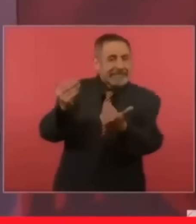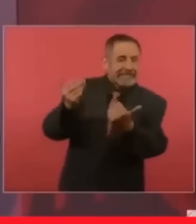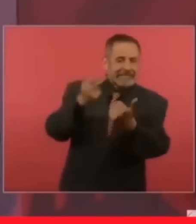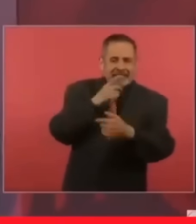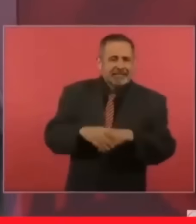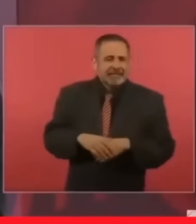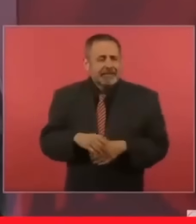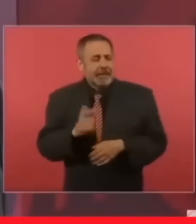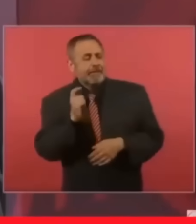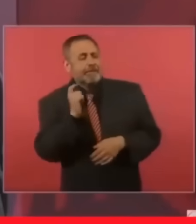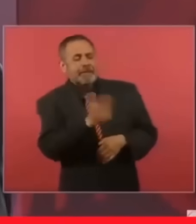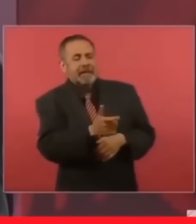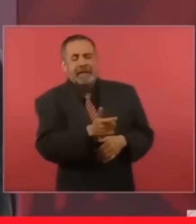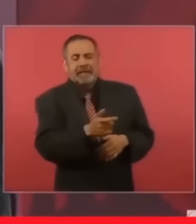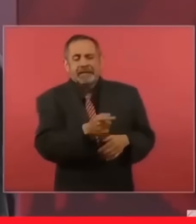No, es al que le pagan